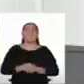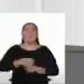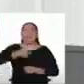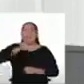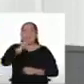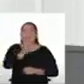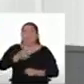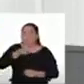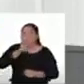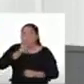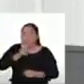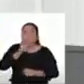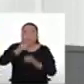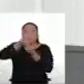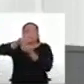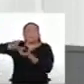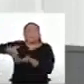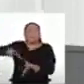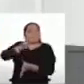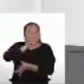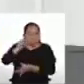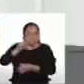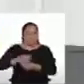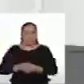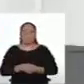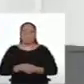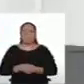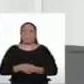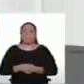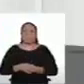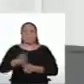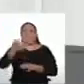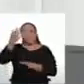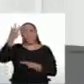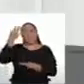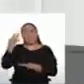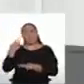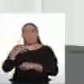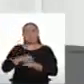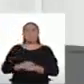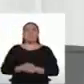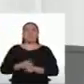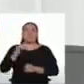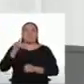beber, no la dejes correr. Érase una vez, en un